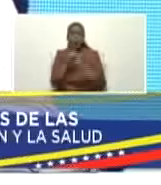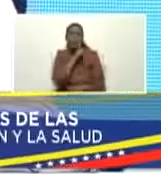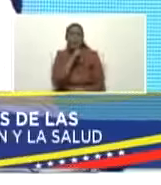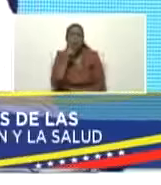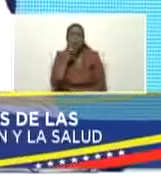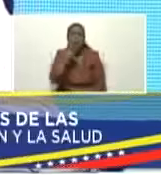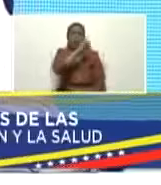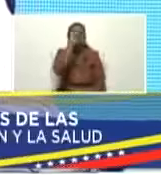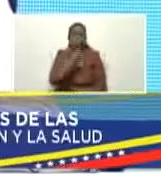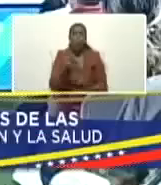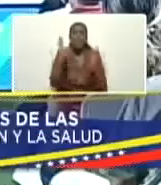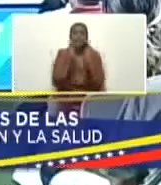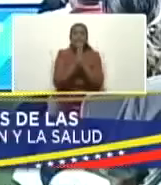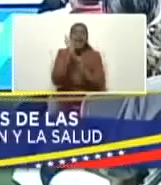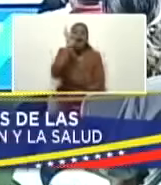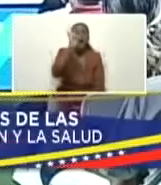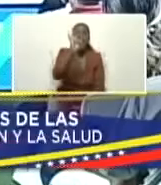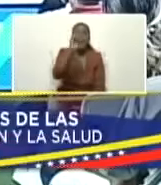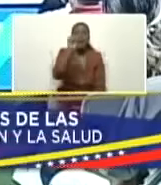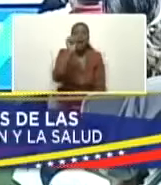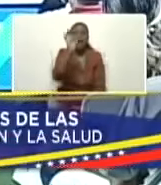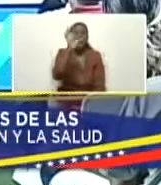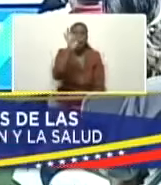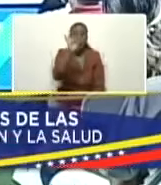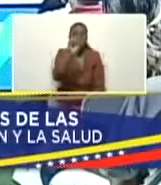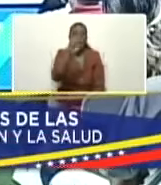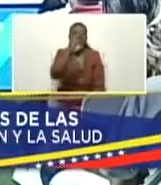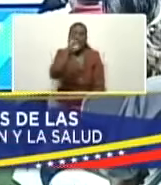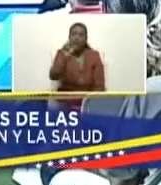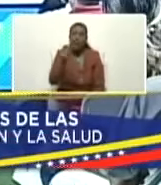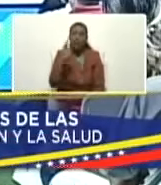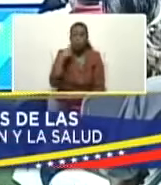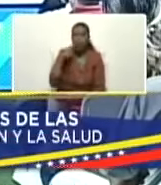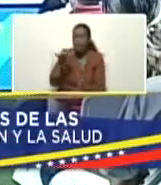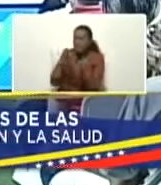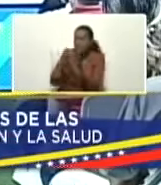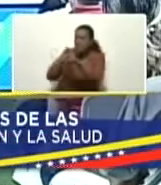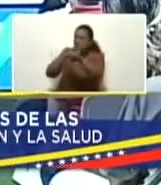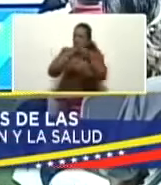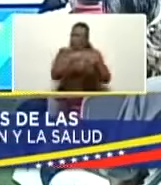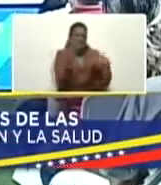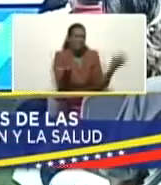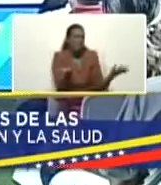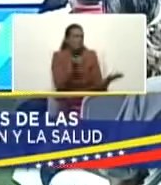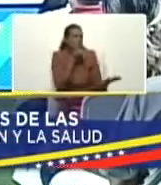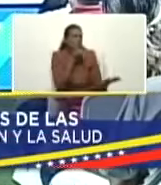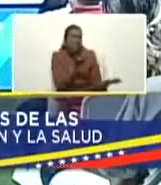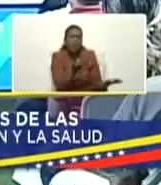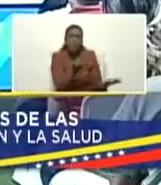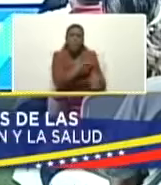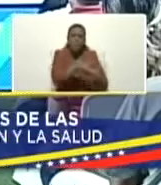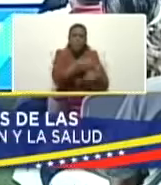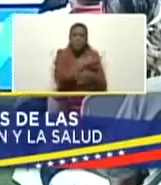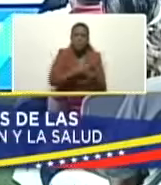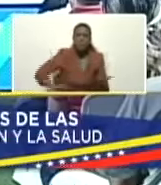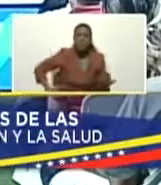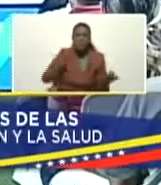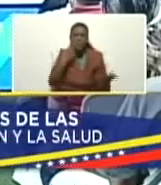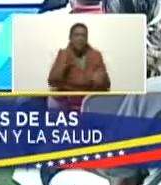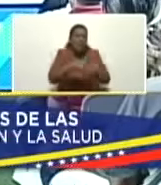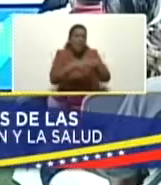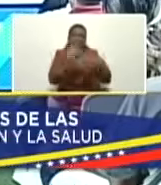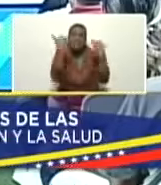la zona de San Rafael. Y le dije a los vecinos que pasé por ahí, y le dije al ministro de la presidencia,